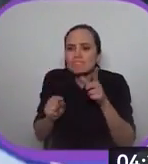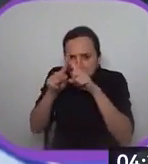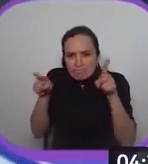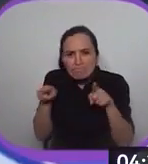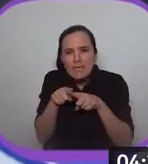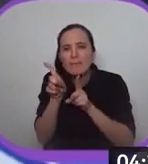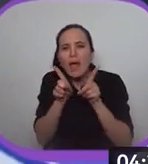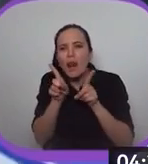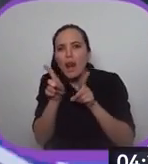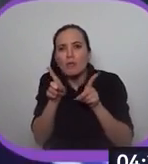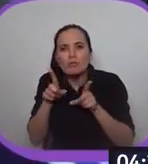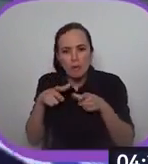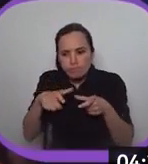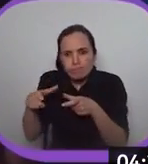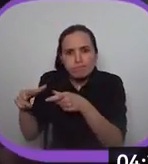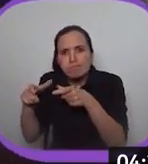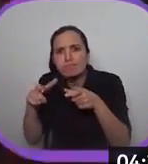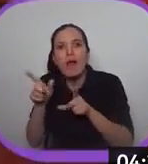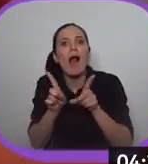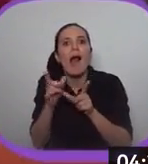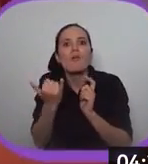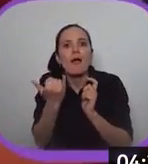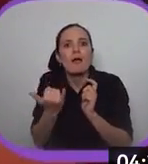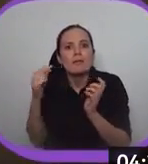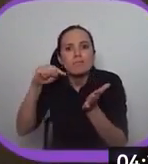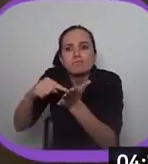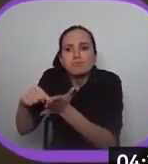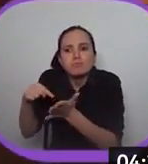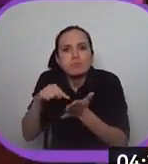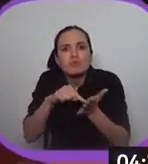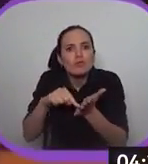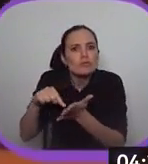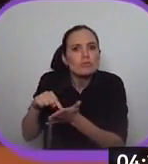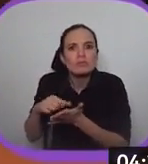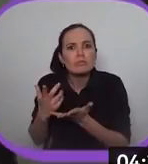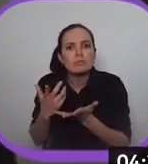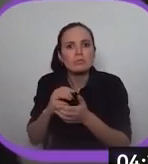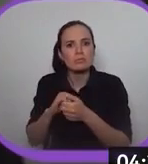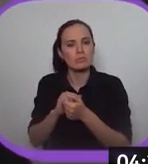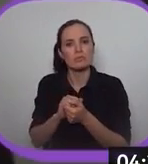¿harías un mapa sónico de la zona con algunos pulsos? ¡Pulsos! Tengo algo más que pulsos.